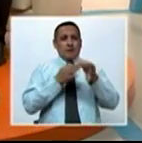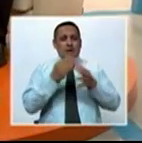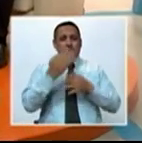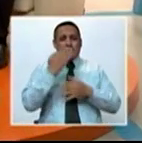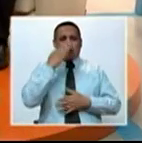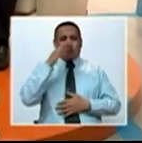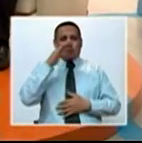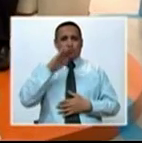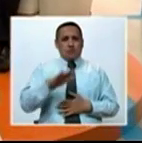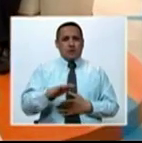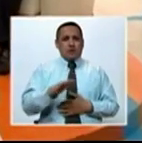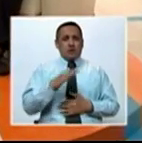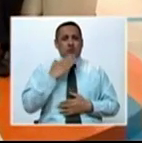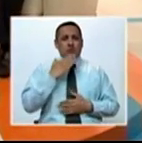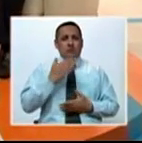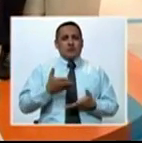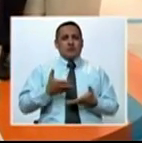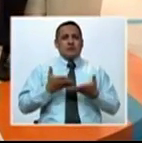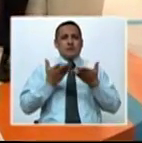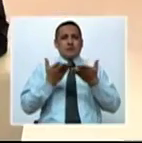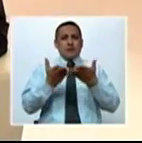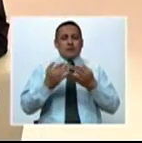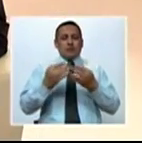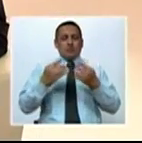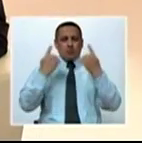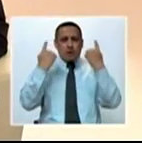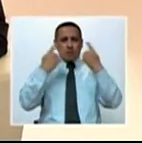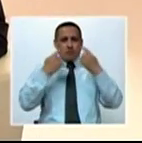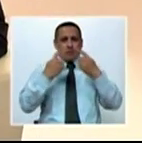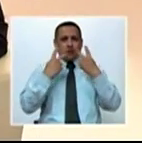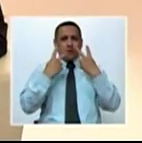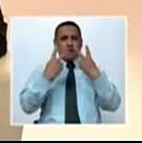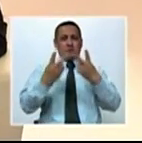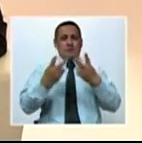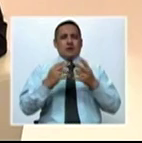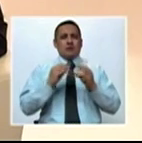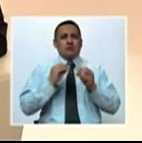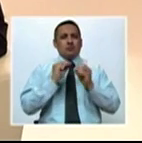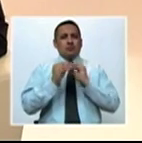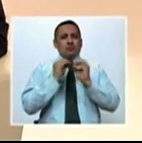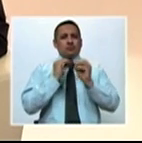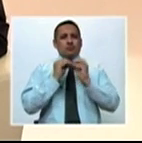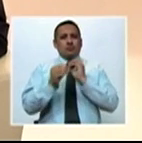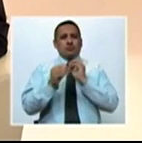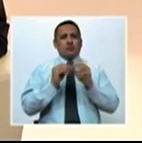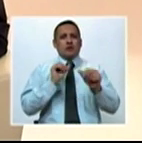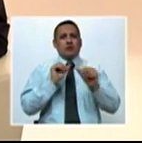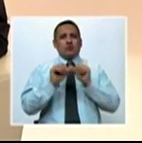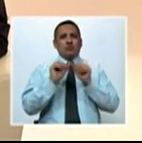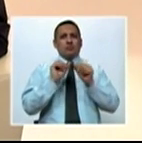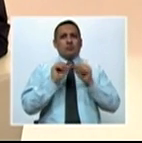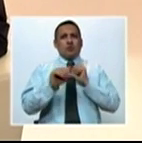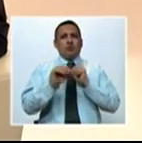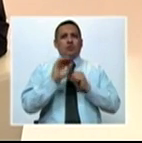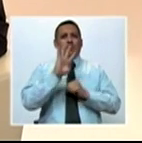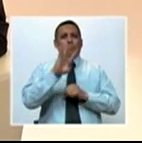objeto de atención prioritaria de acuerdo al artículo 4 de la Constitución.